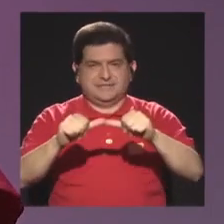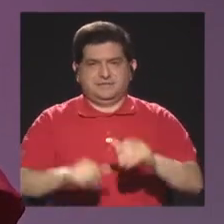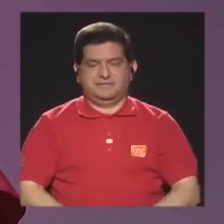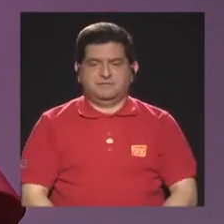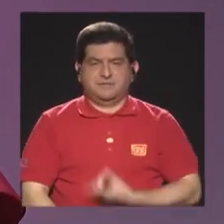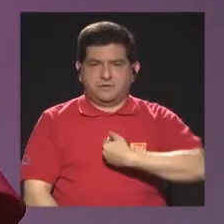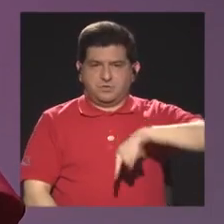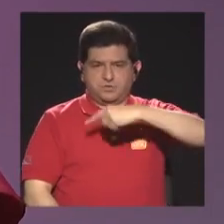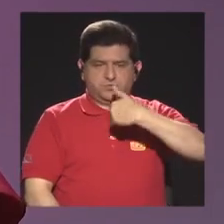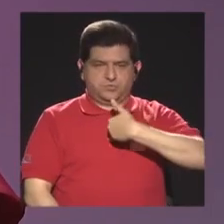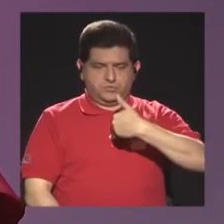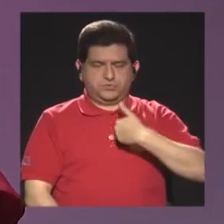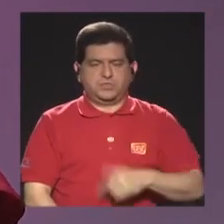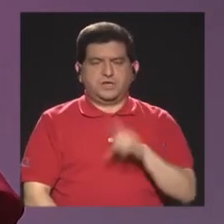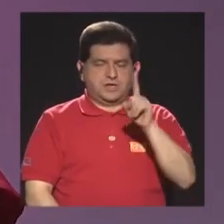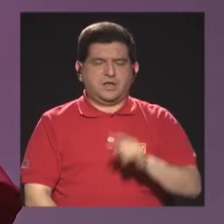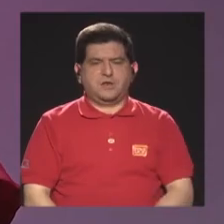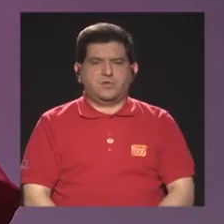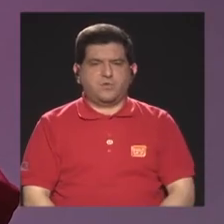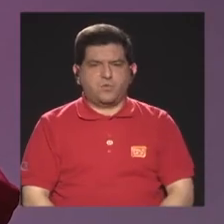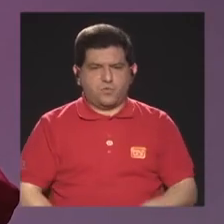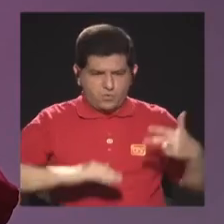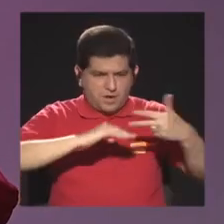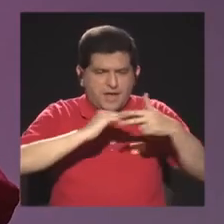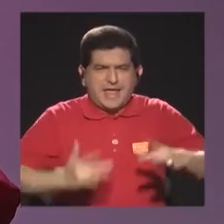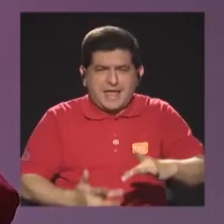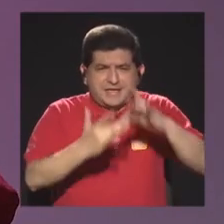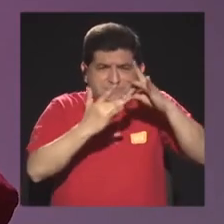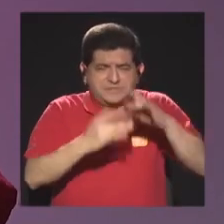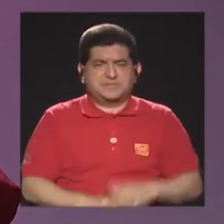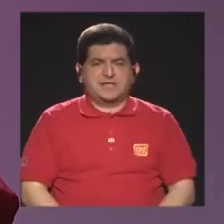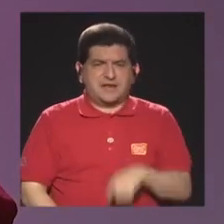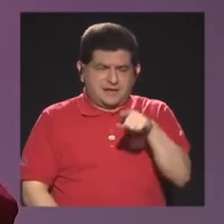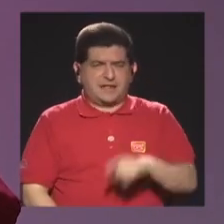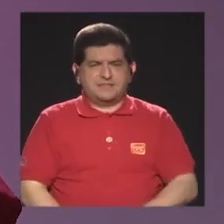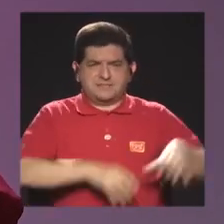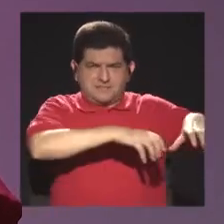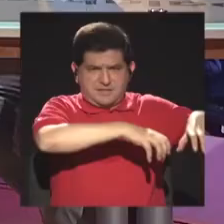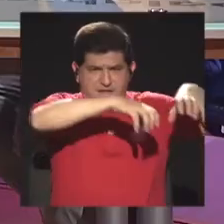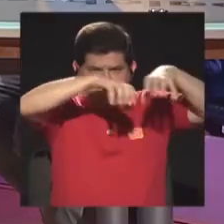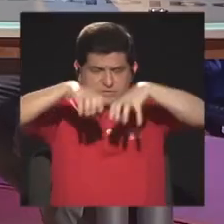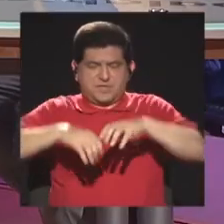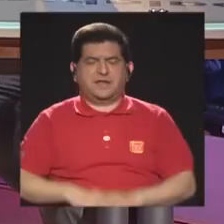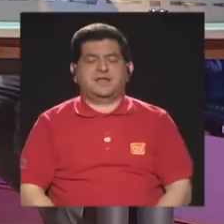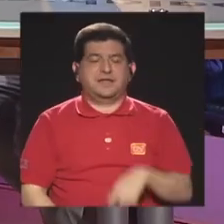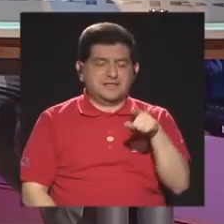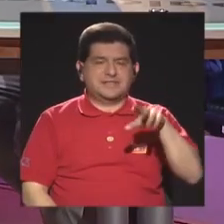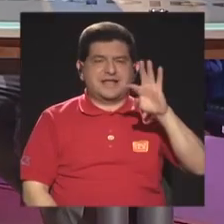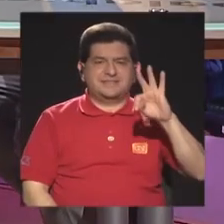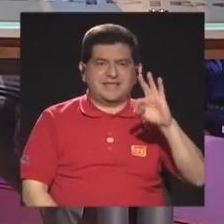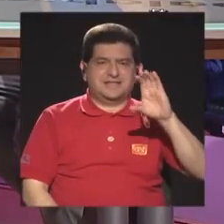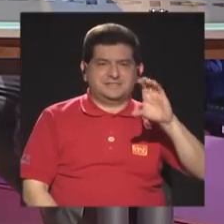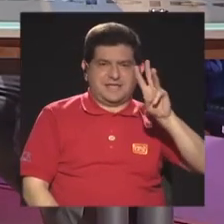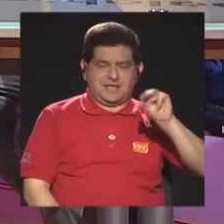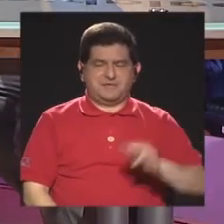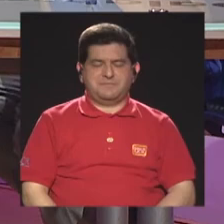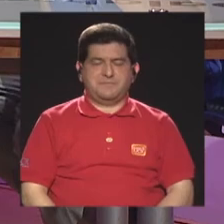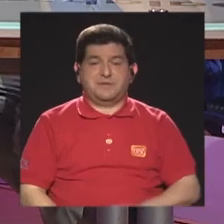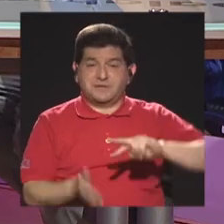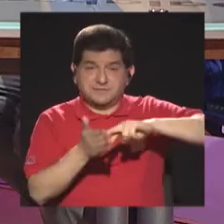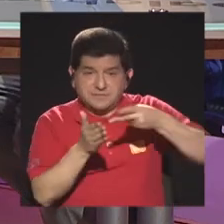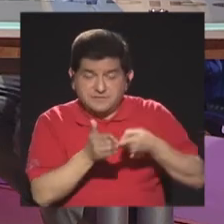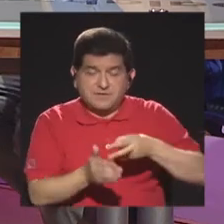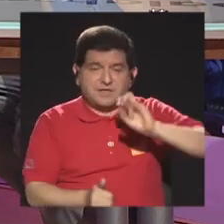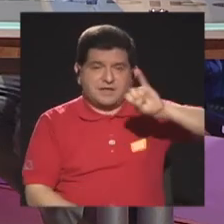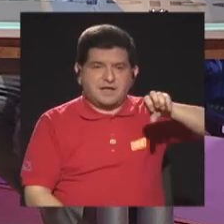vamos a tener una terminal especializada en el manejo del full container, ¿verdad?, que es la TCM, y Hagdeo, por lo tanto, va a